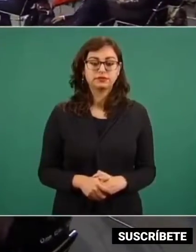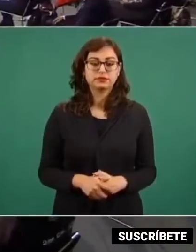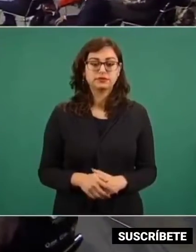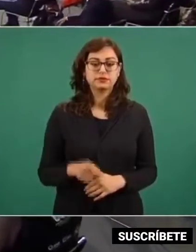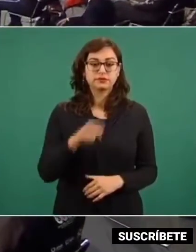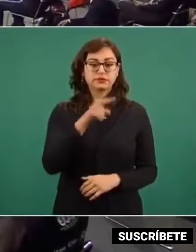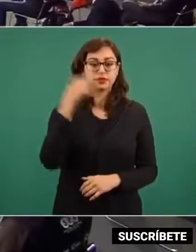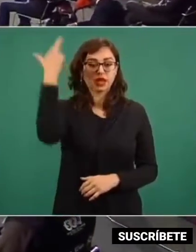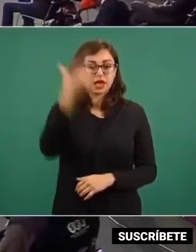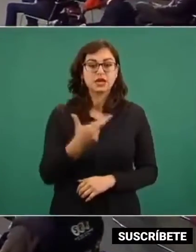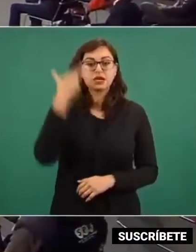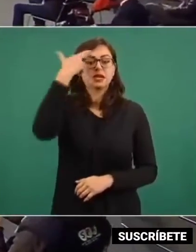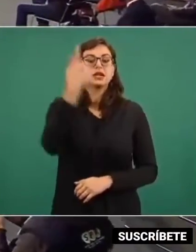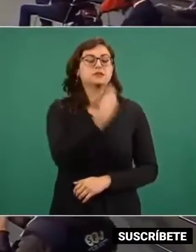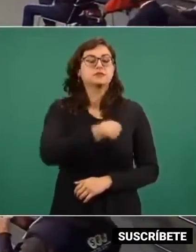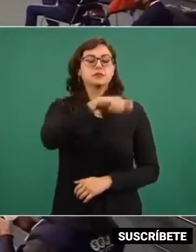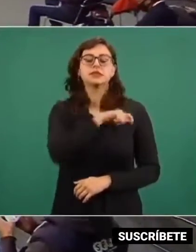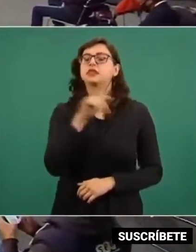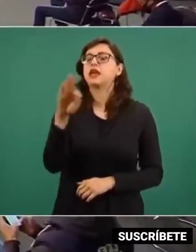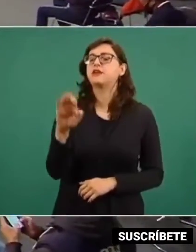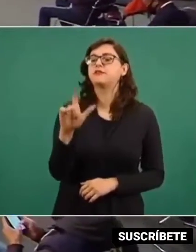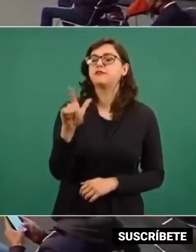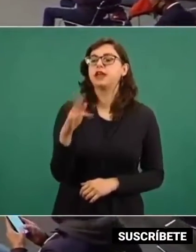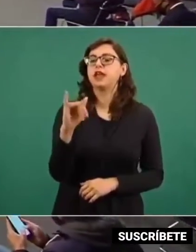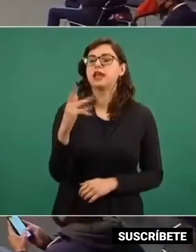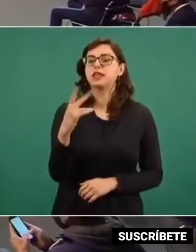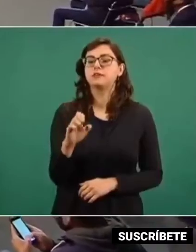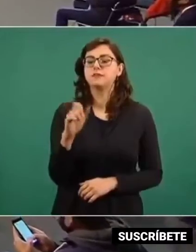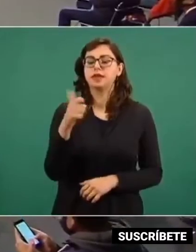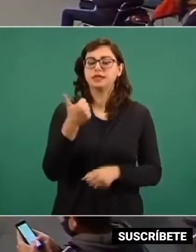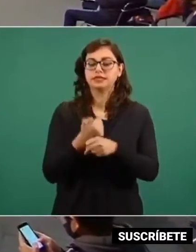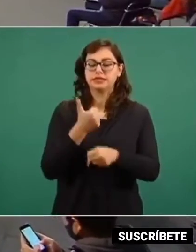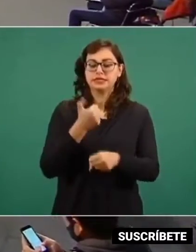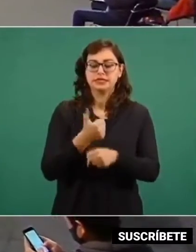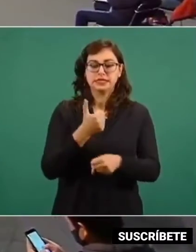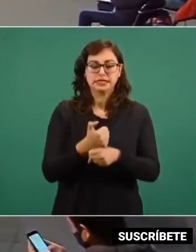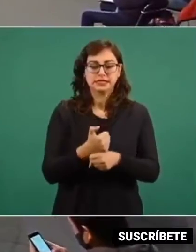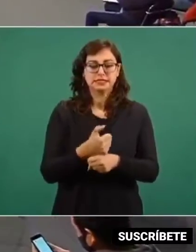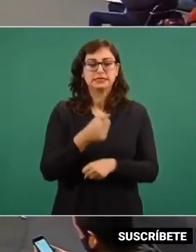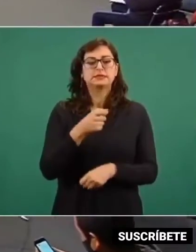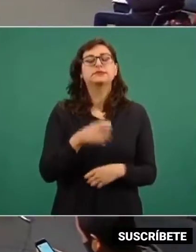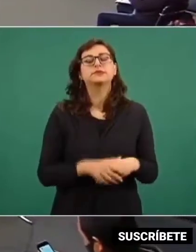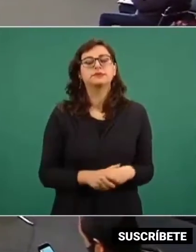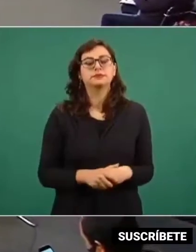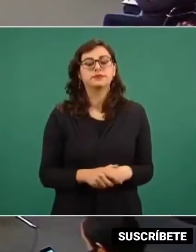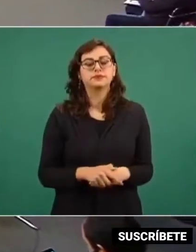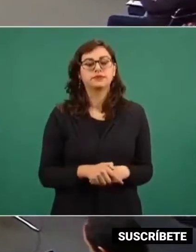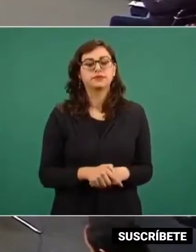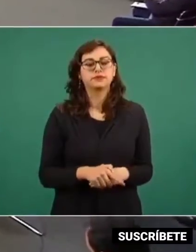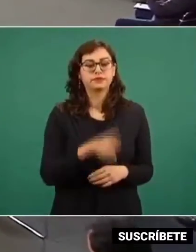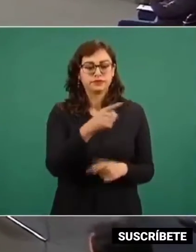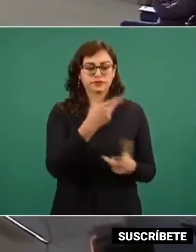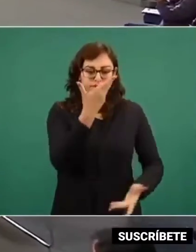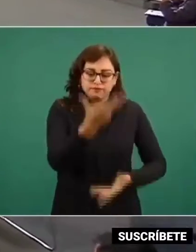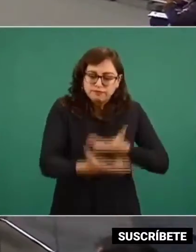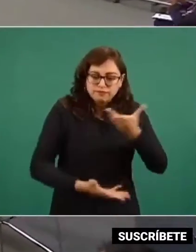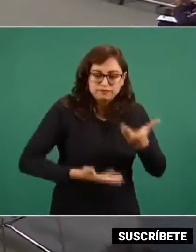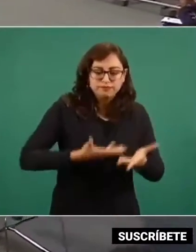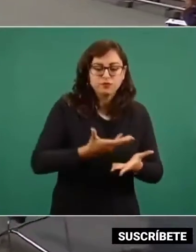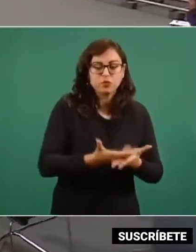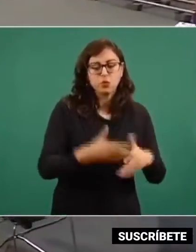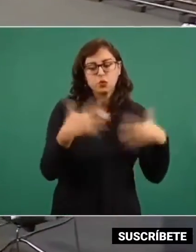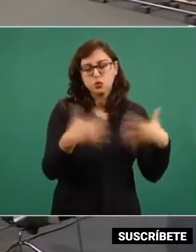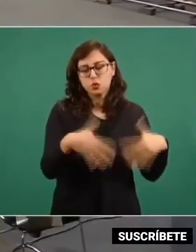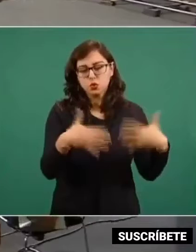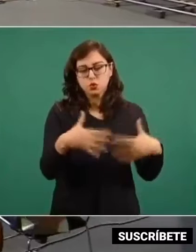pregunta expresa de un periodista, el presidente de la República dio a conocer la carta que envió al rey de España en marzo de